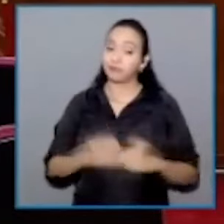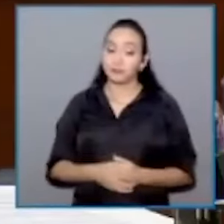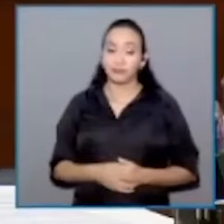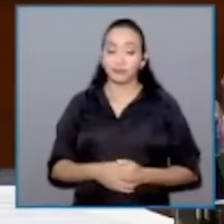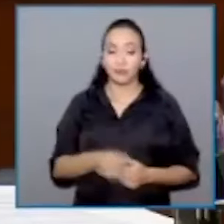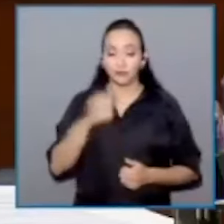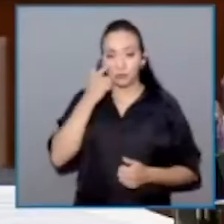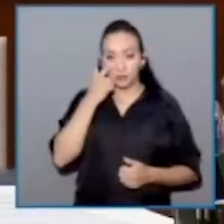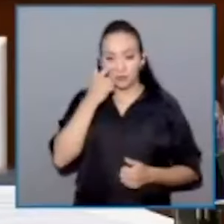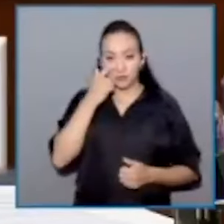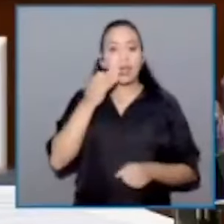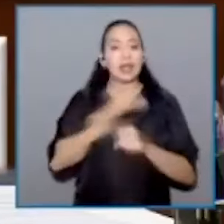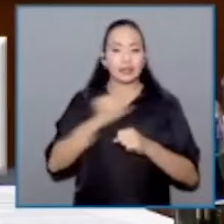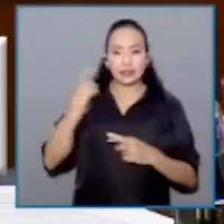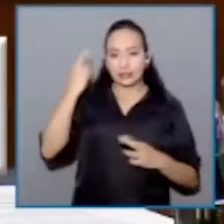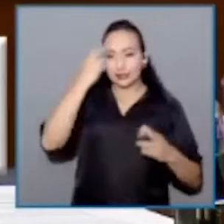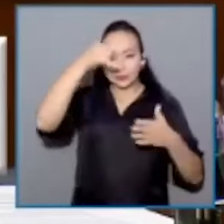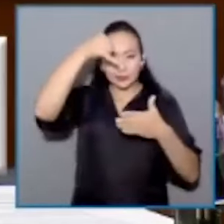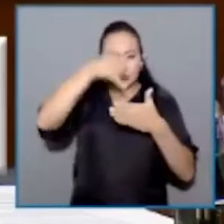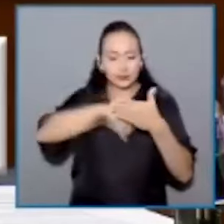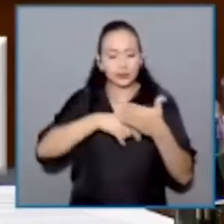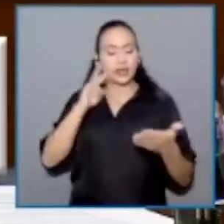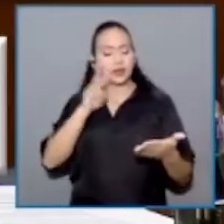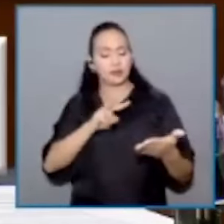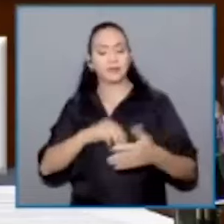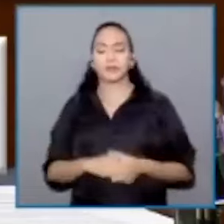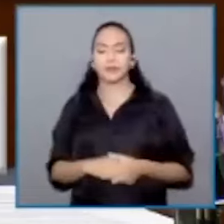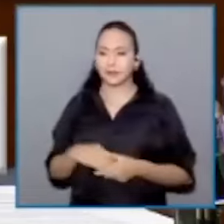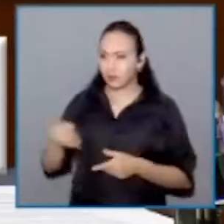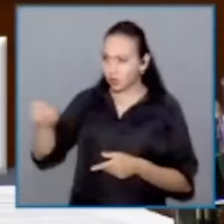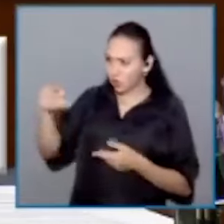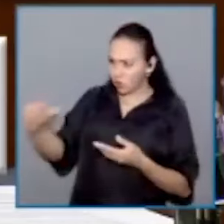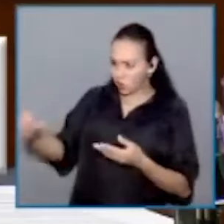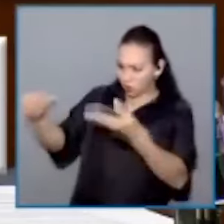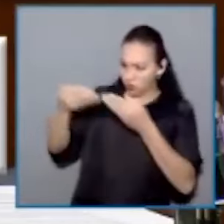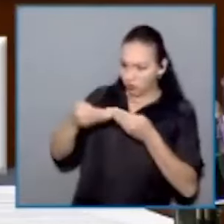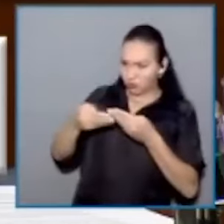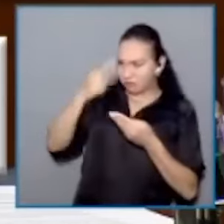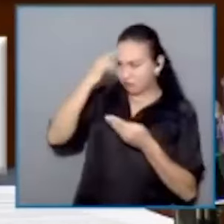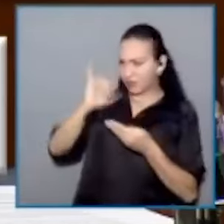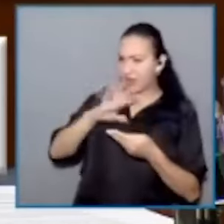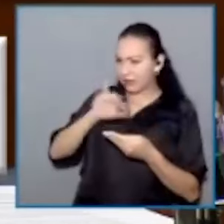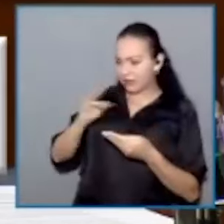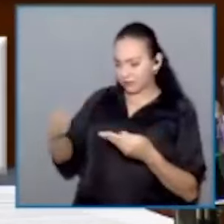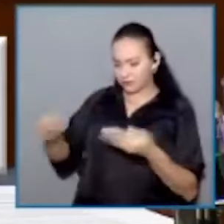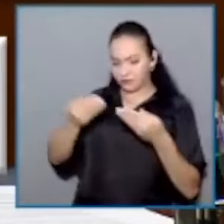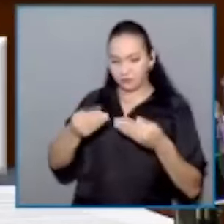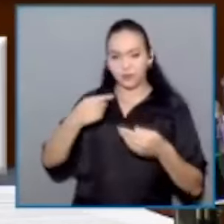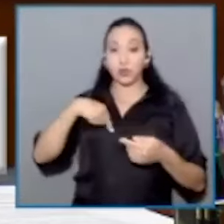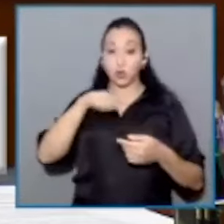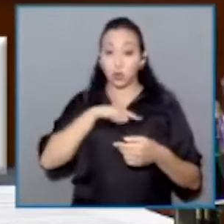fondo sobre si la pretensión de los promoventes tiene sustento o no, no corresponde a este momento